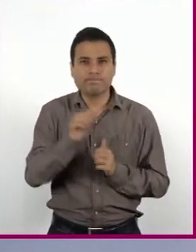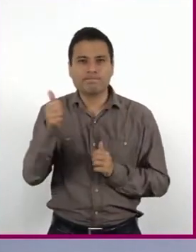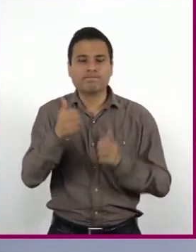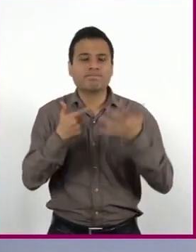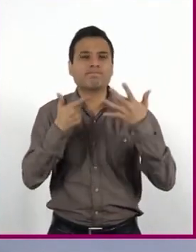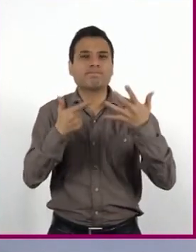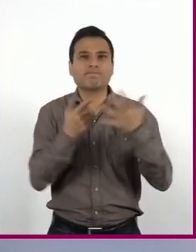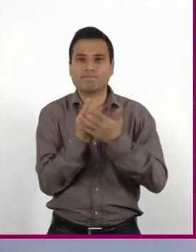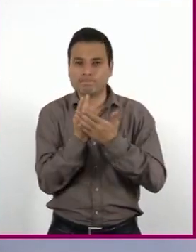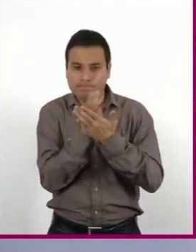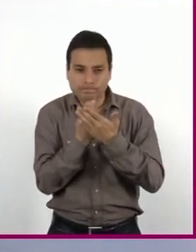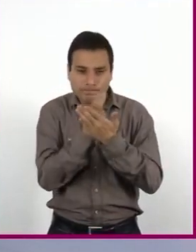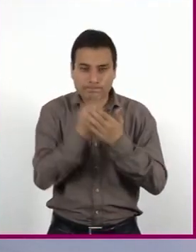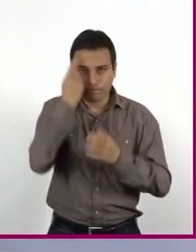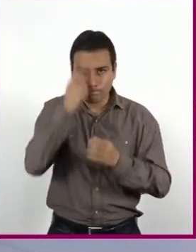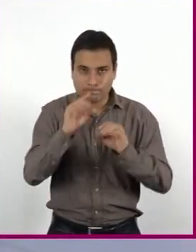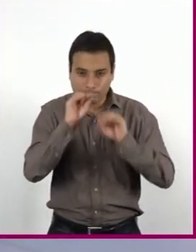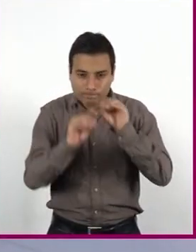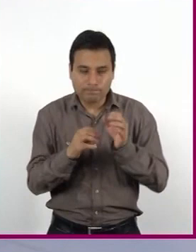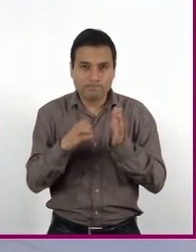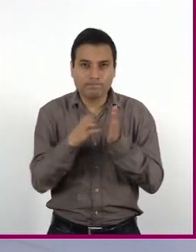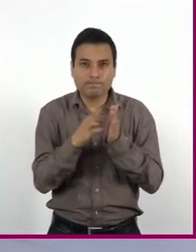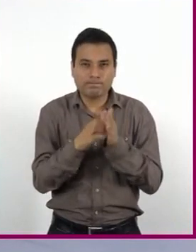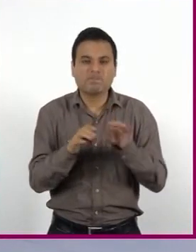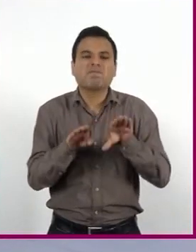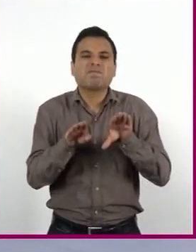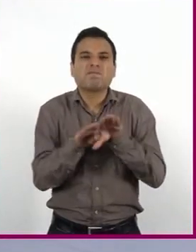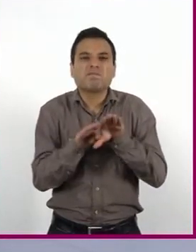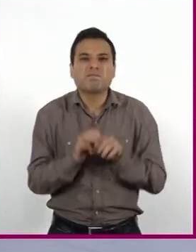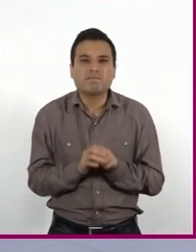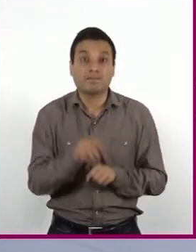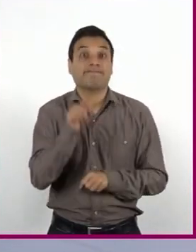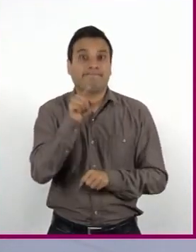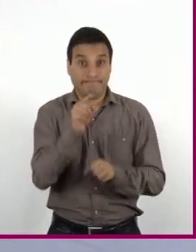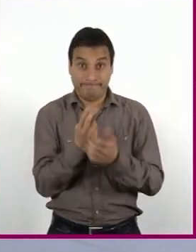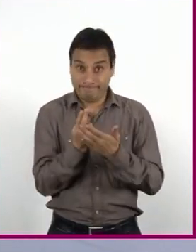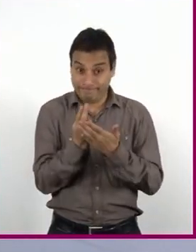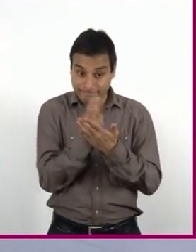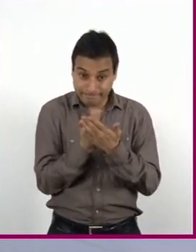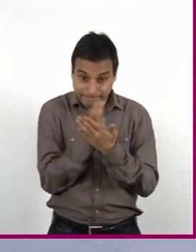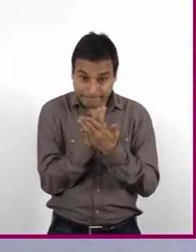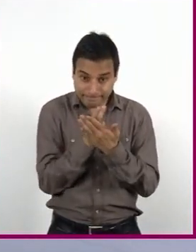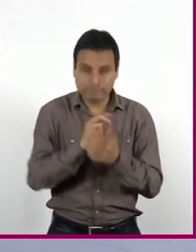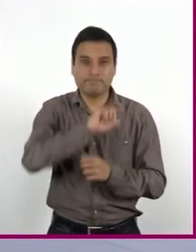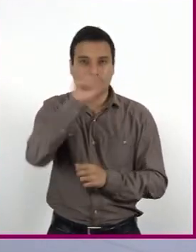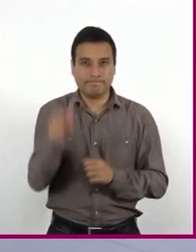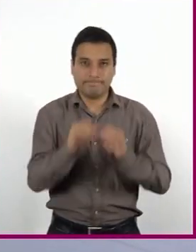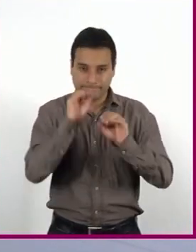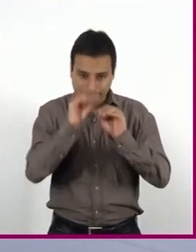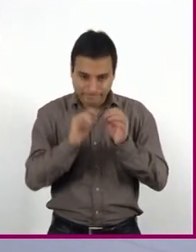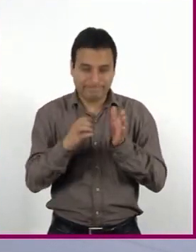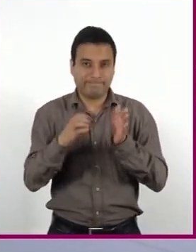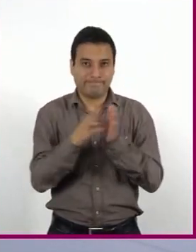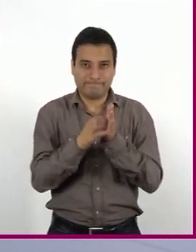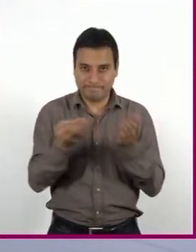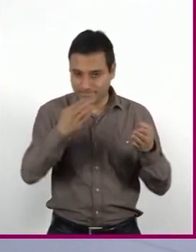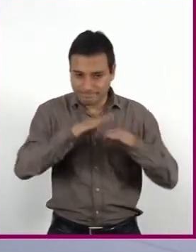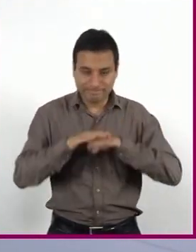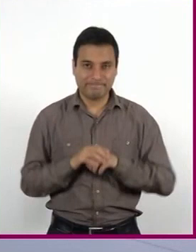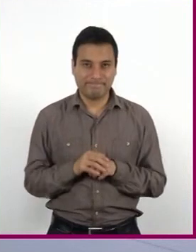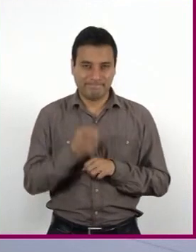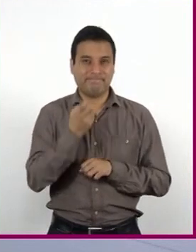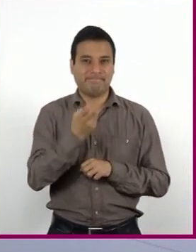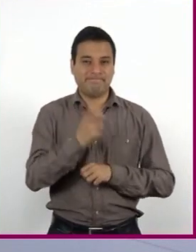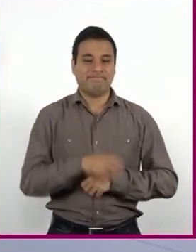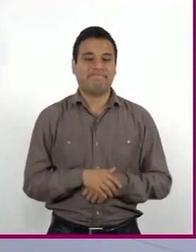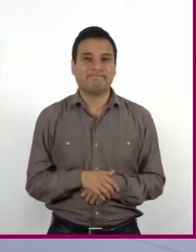plano para construir el cubo. Trácenlos y armen el cubo. Esta será una excelente manera de validar sus